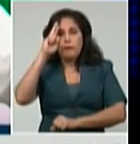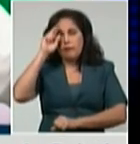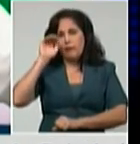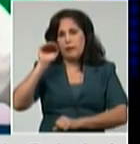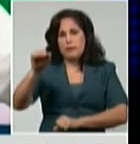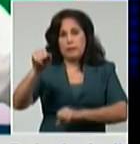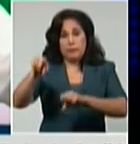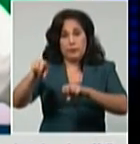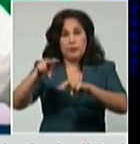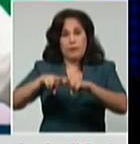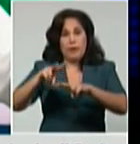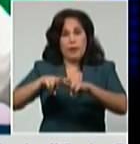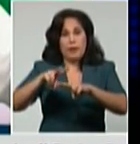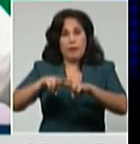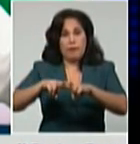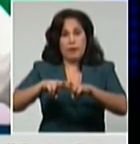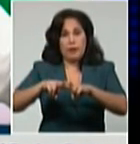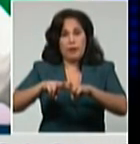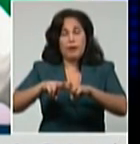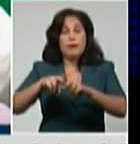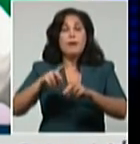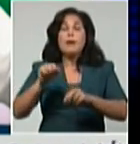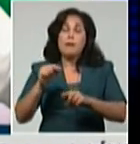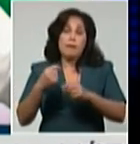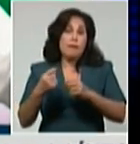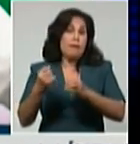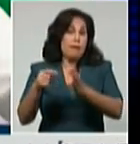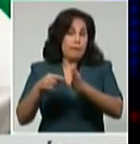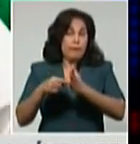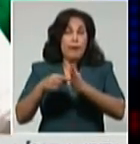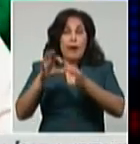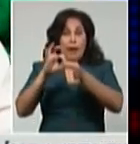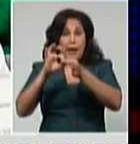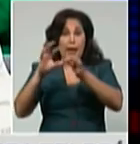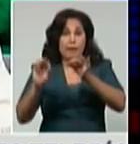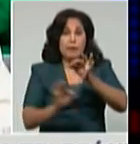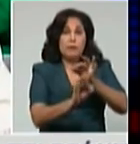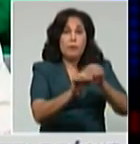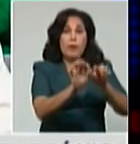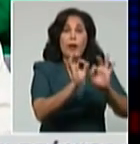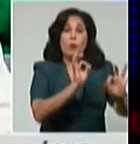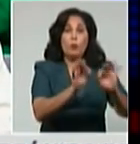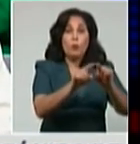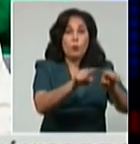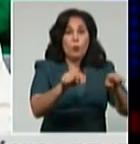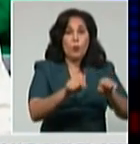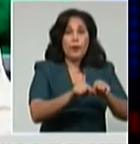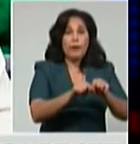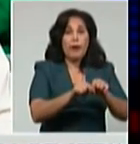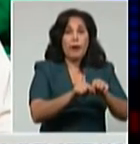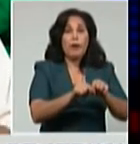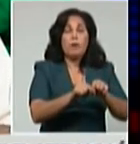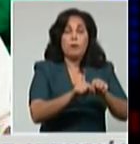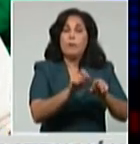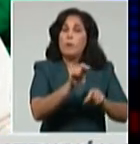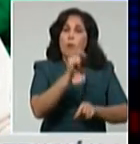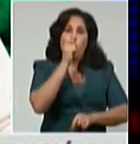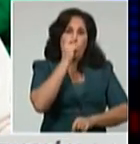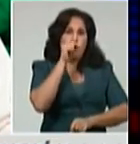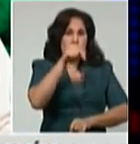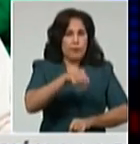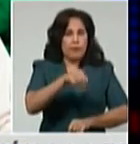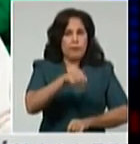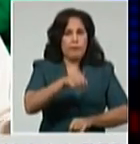Habana, y pasa del reporte de grave para de cuidado un paciente también de aquí de La